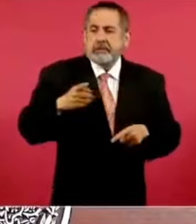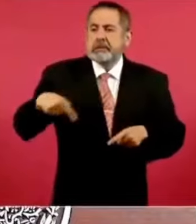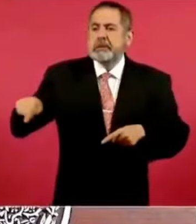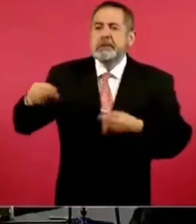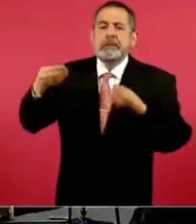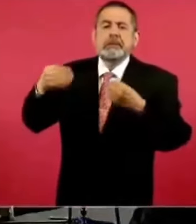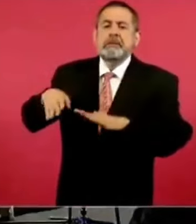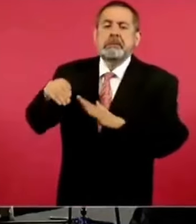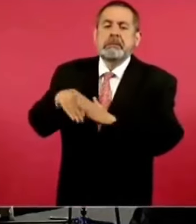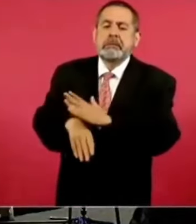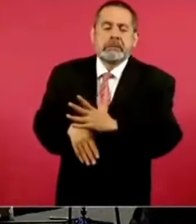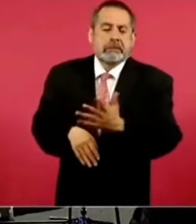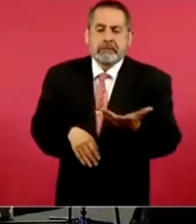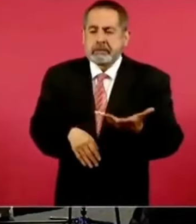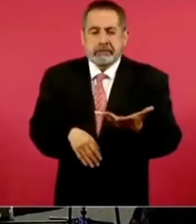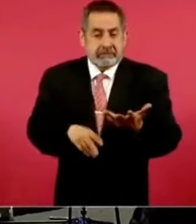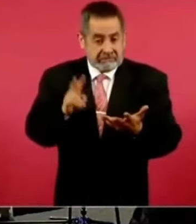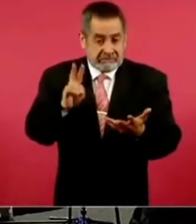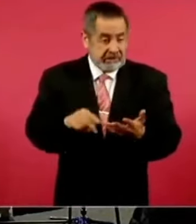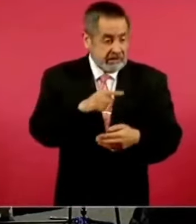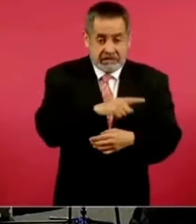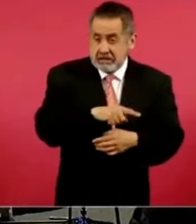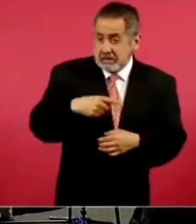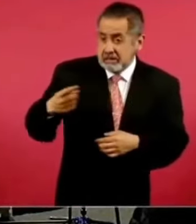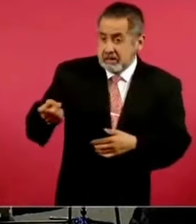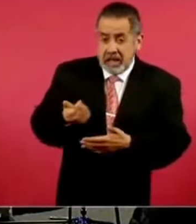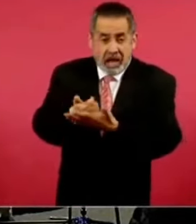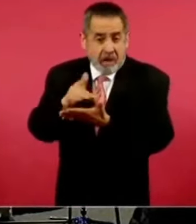que son contrarias